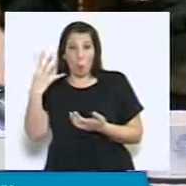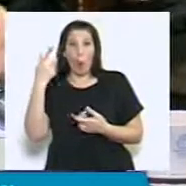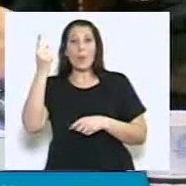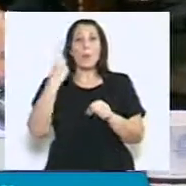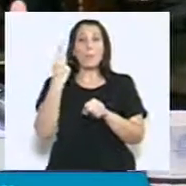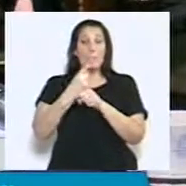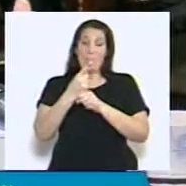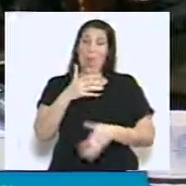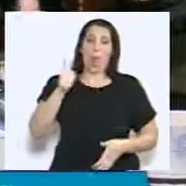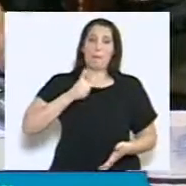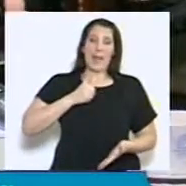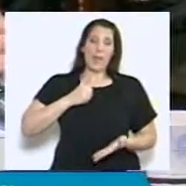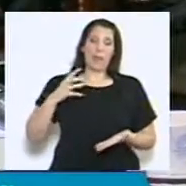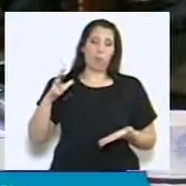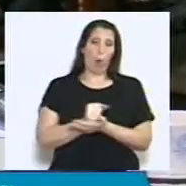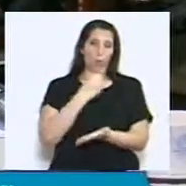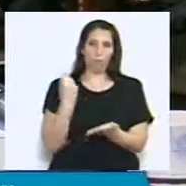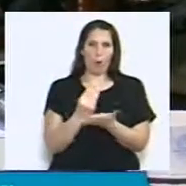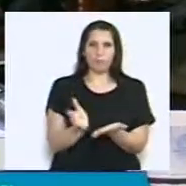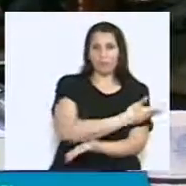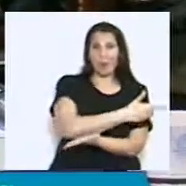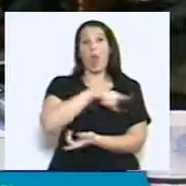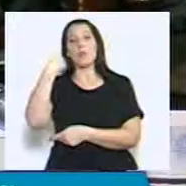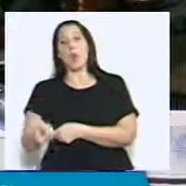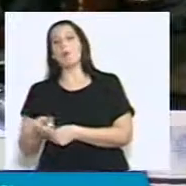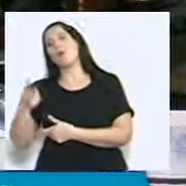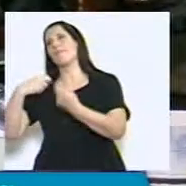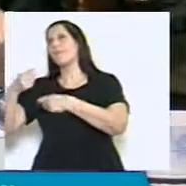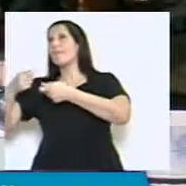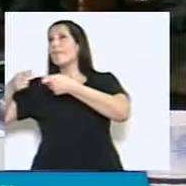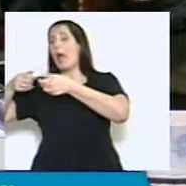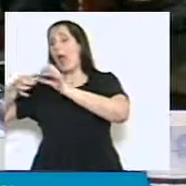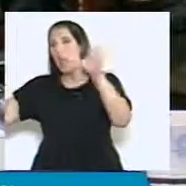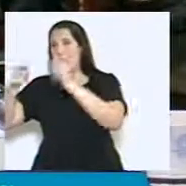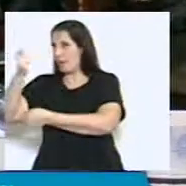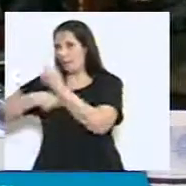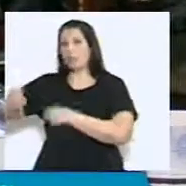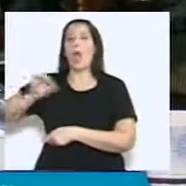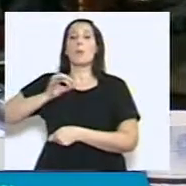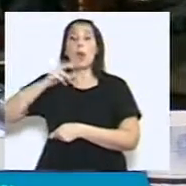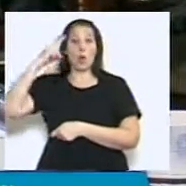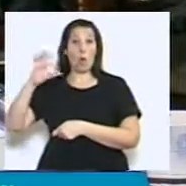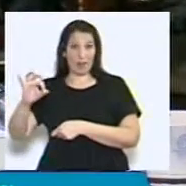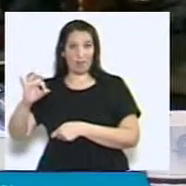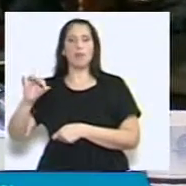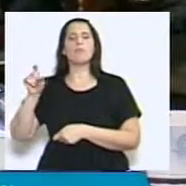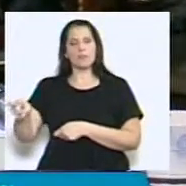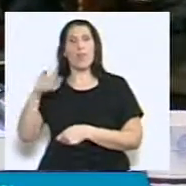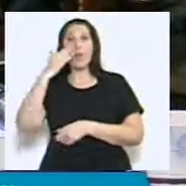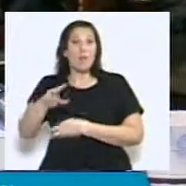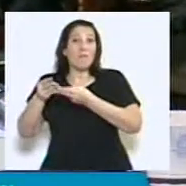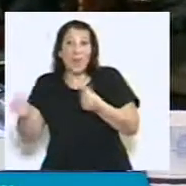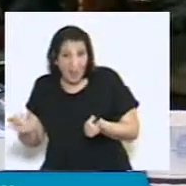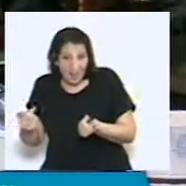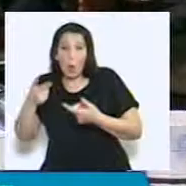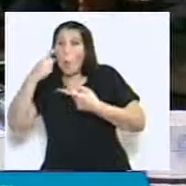dictadura cívico-militar y después por el neoliberalismo en la década de los 90 y terminó en una especie de frutilla del postre con la